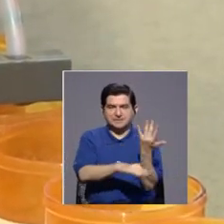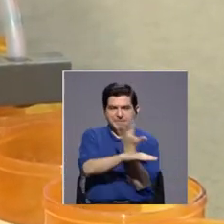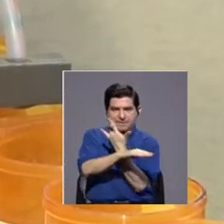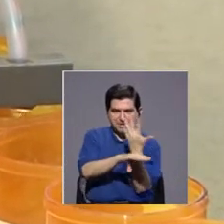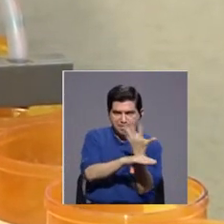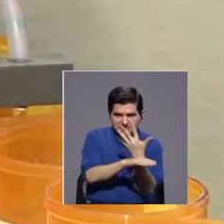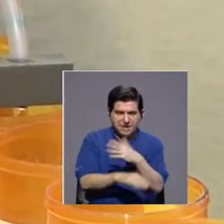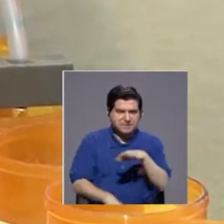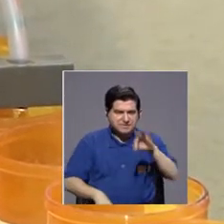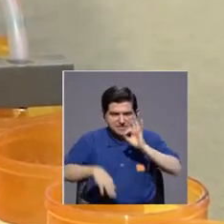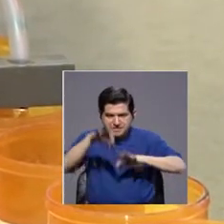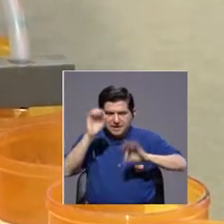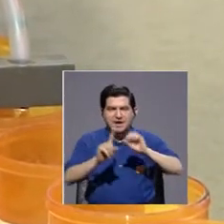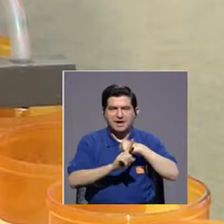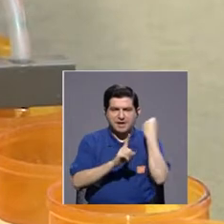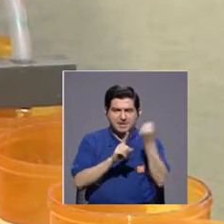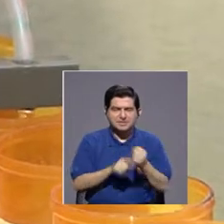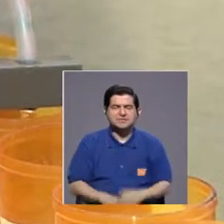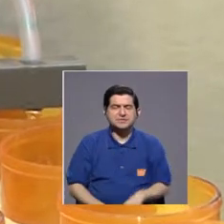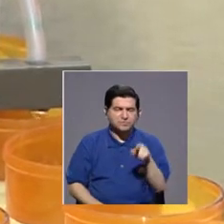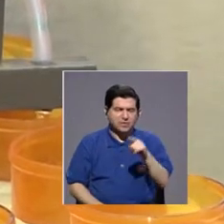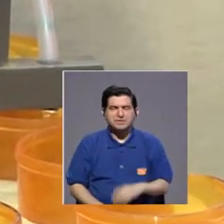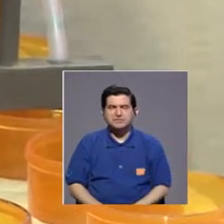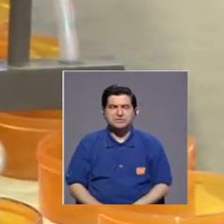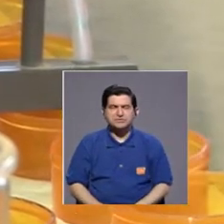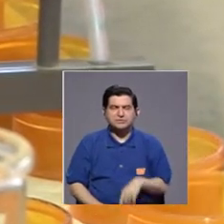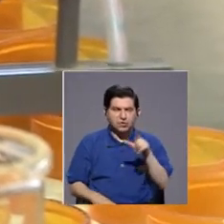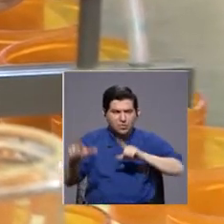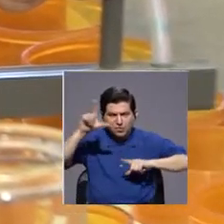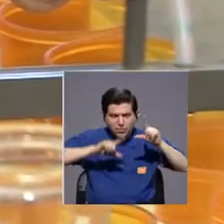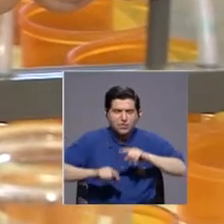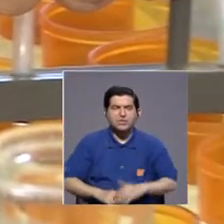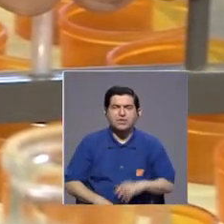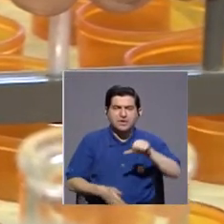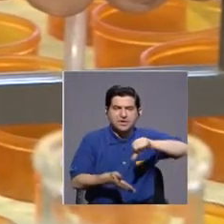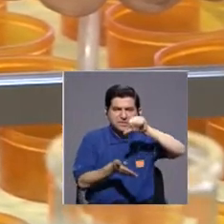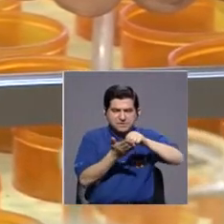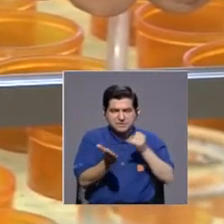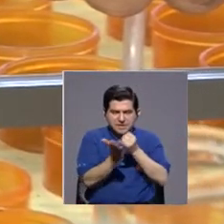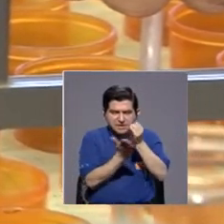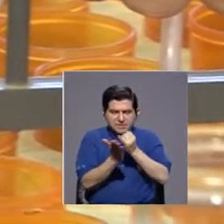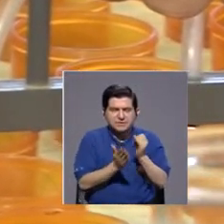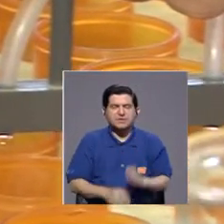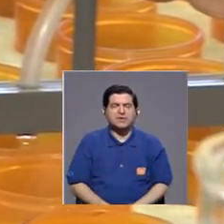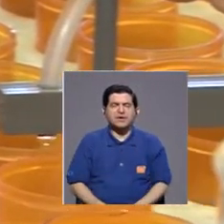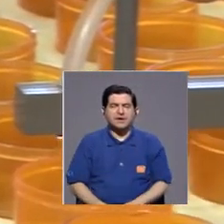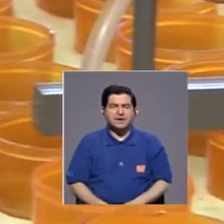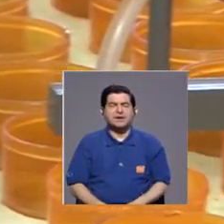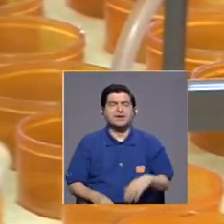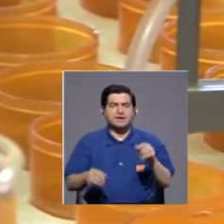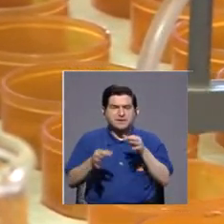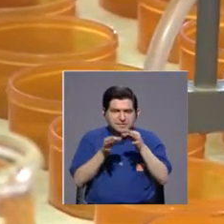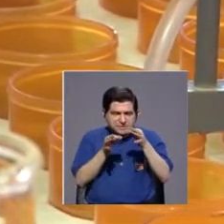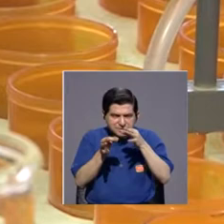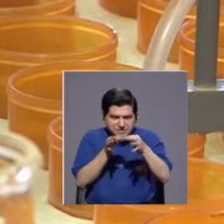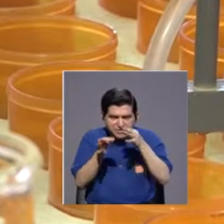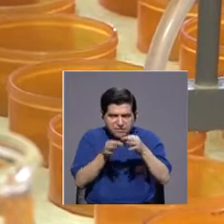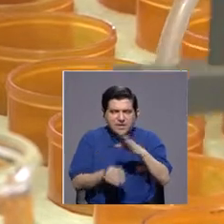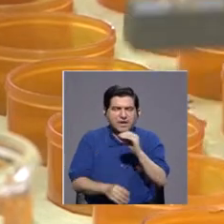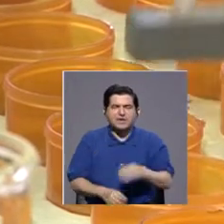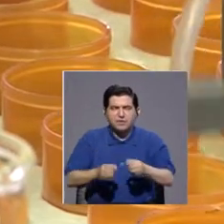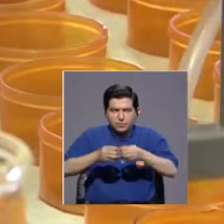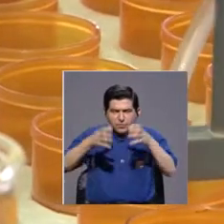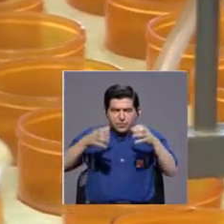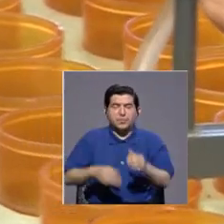y la selección bajo condiciones in vitro se lleva a cabo en el centro de investigación y biología celular y molecular la parte de las